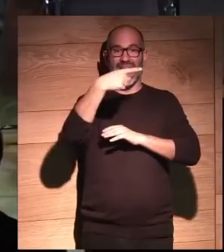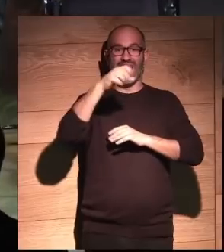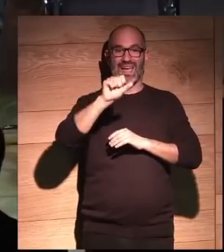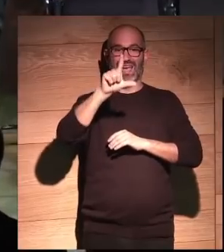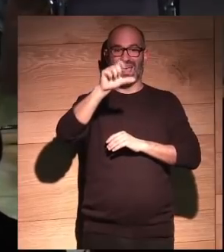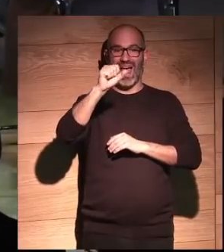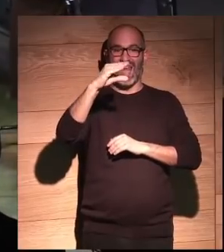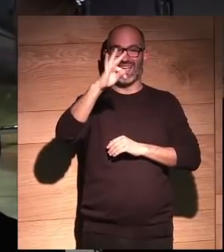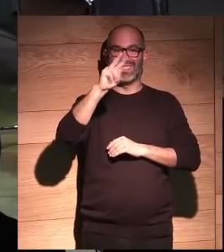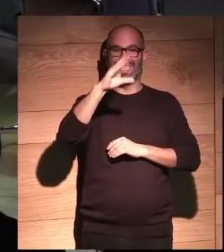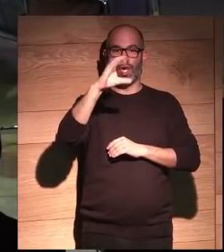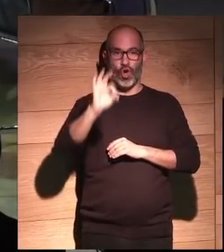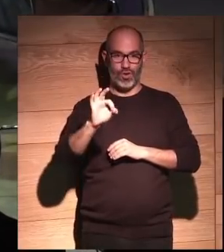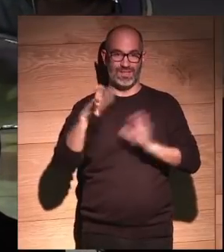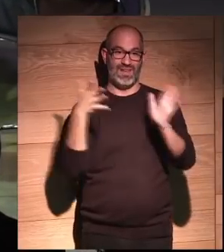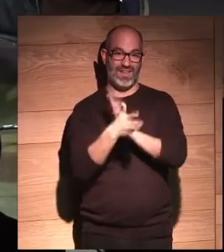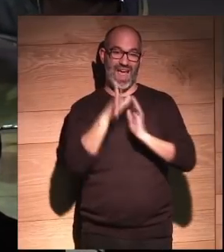es galagalactos.